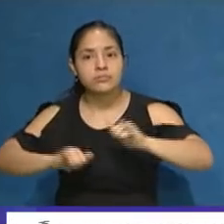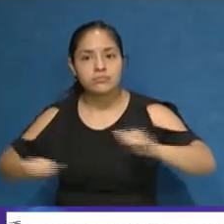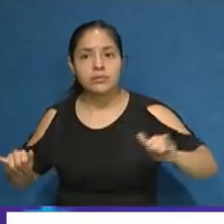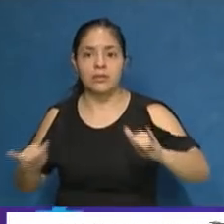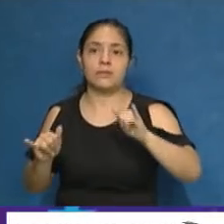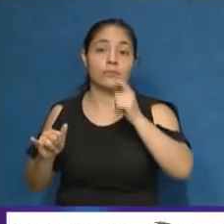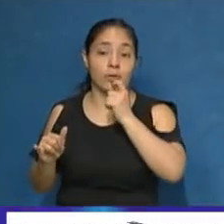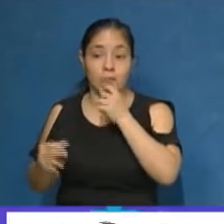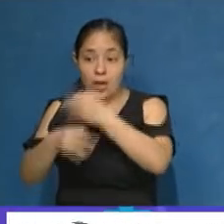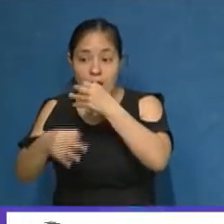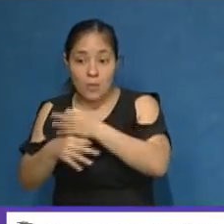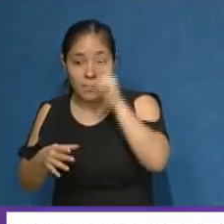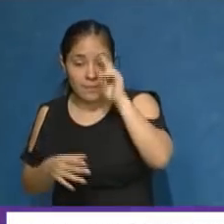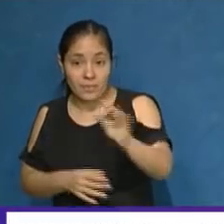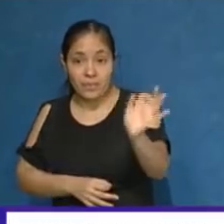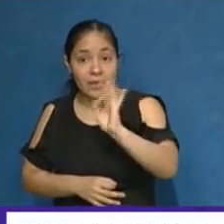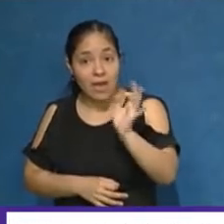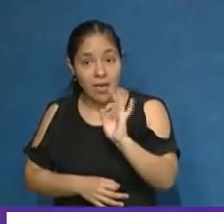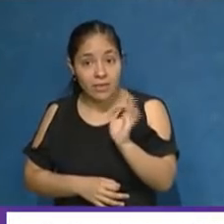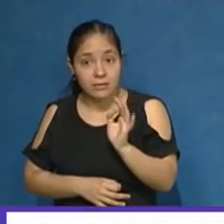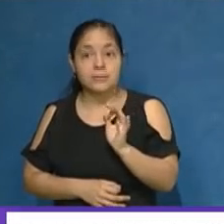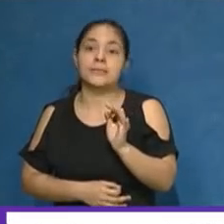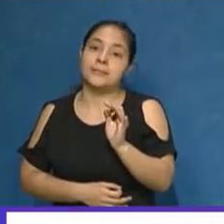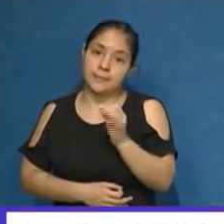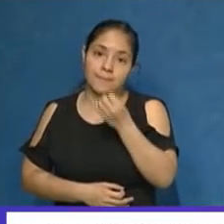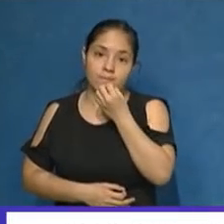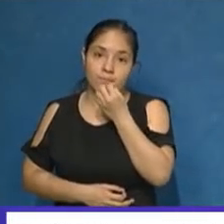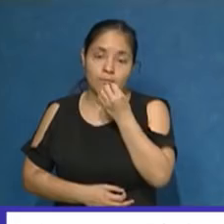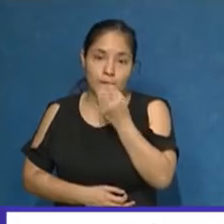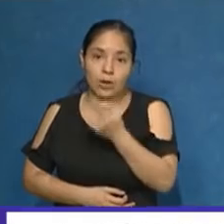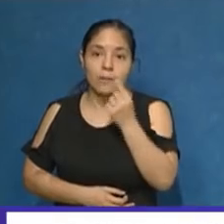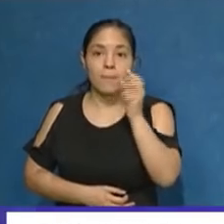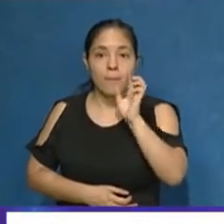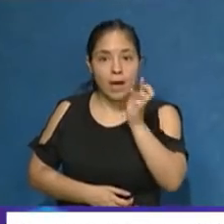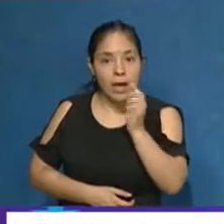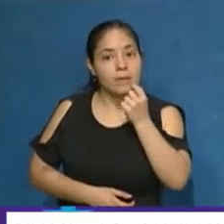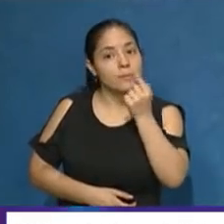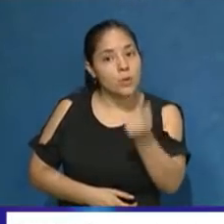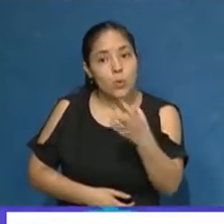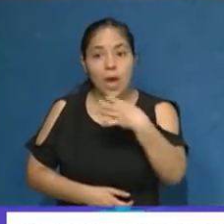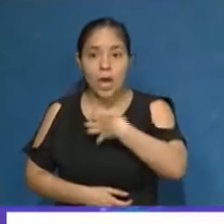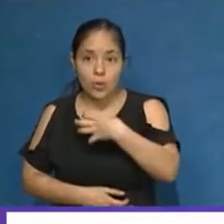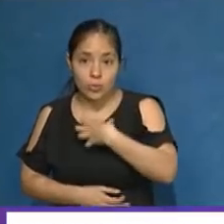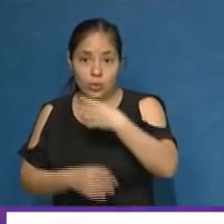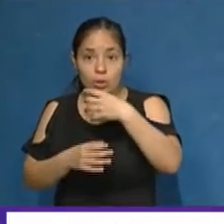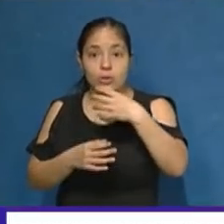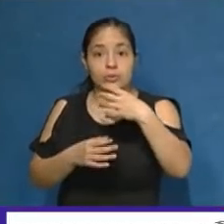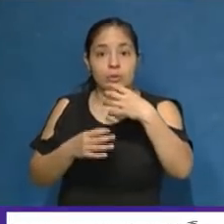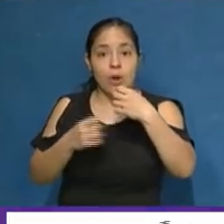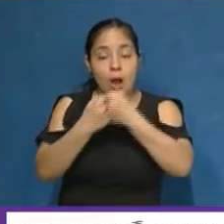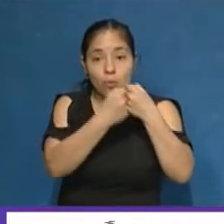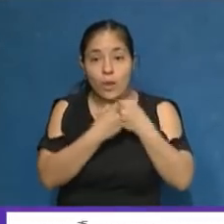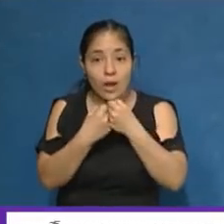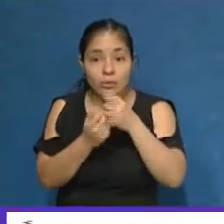no sucede, habría que preguntarle también a esos padres que están en desacuerdo, a esos alumnos que están en desacuerdo, a esos docentes que están